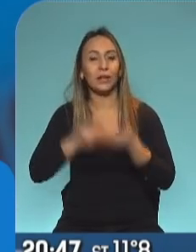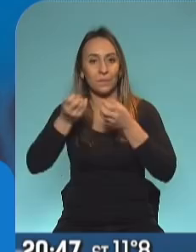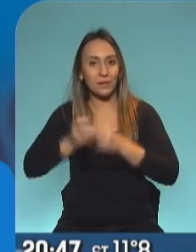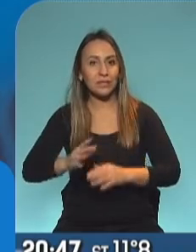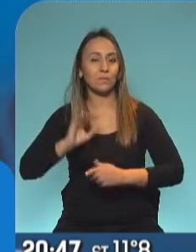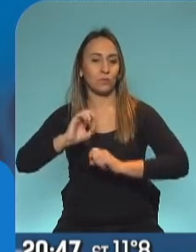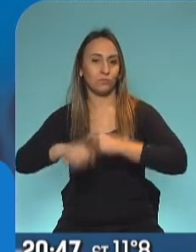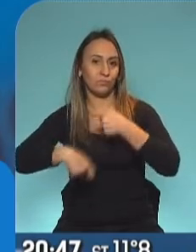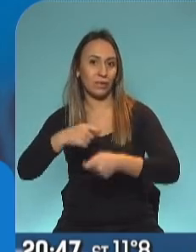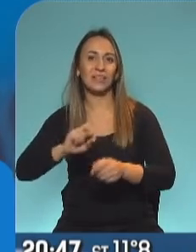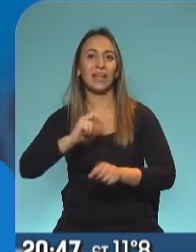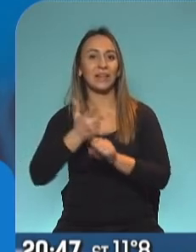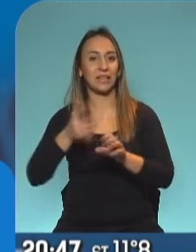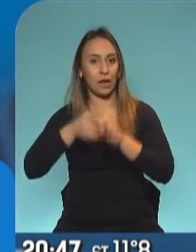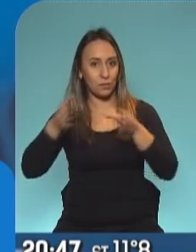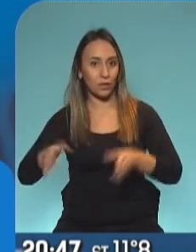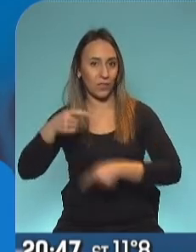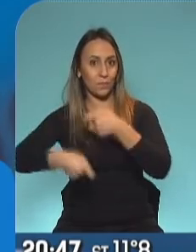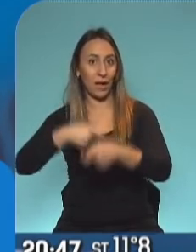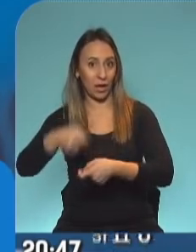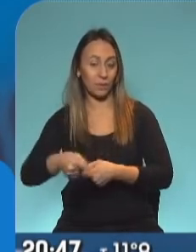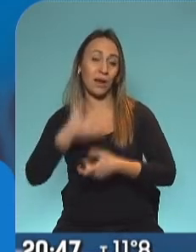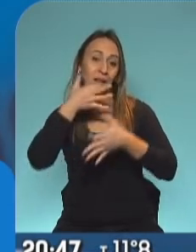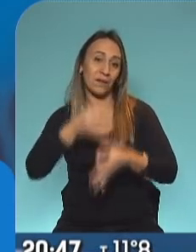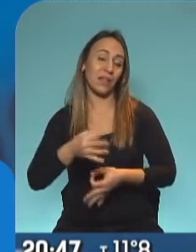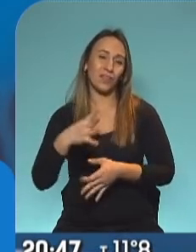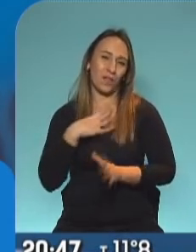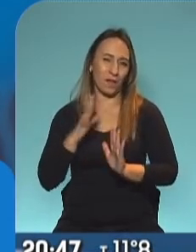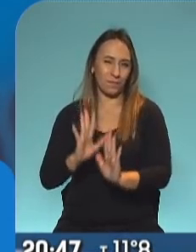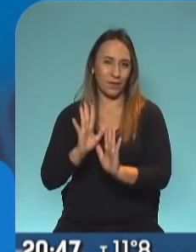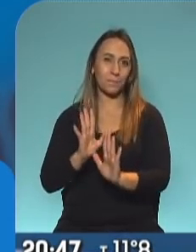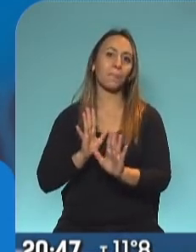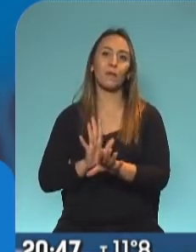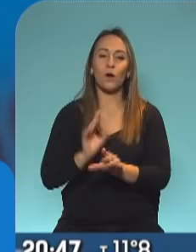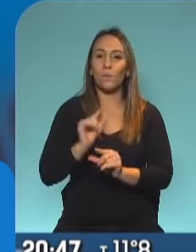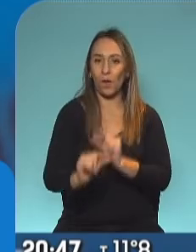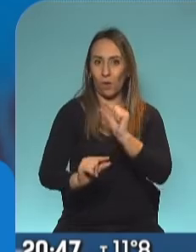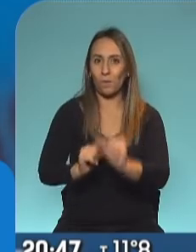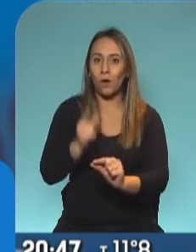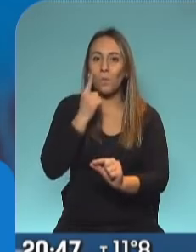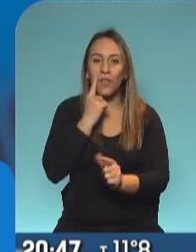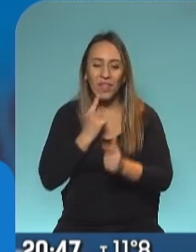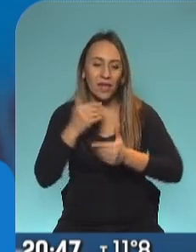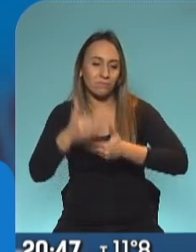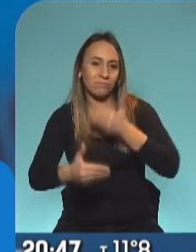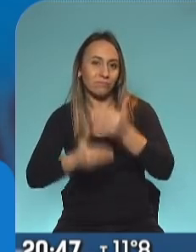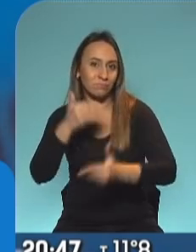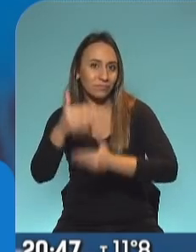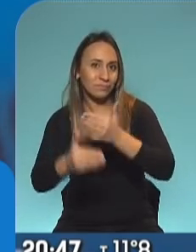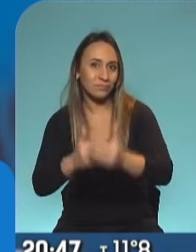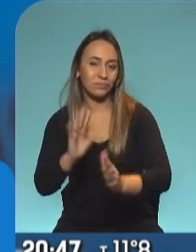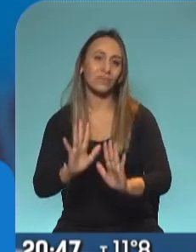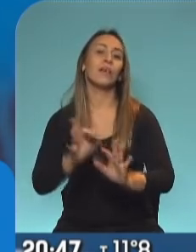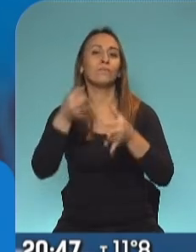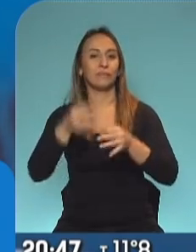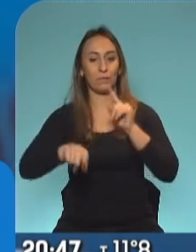tercer cronograma, pero la verdad es que todavía nos gusta decir ir paso a paso, día a día, y todavía estamos empezando la semana